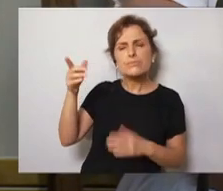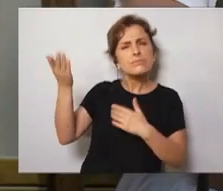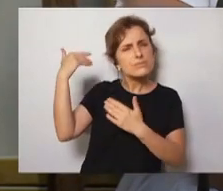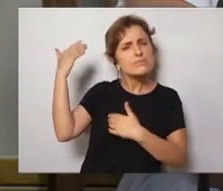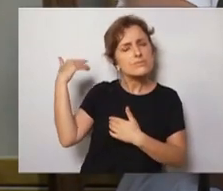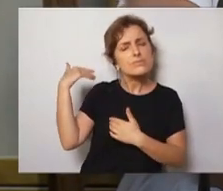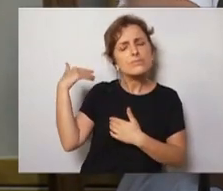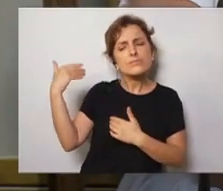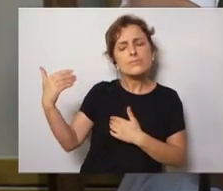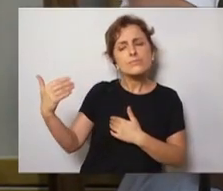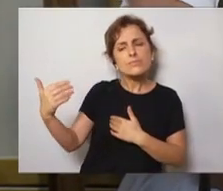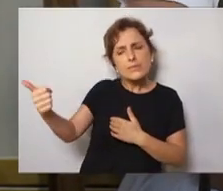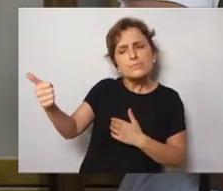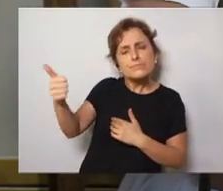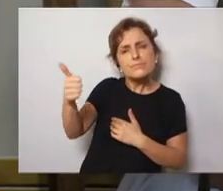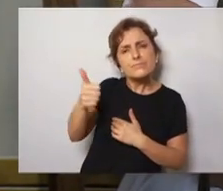has tenido